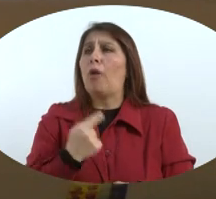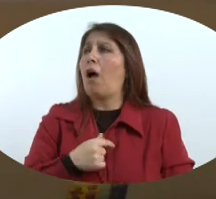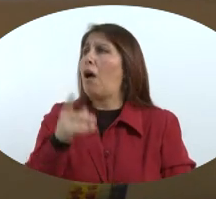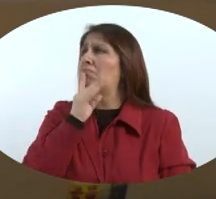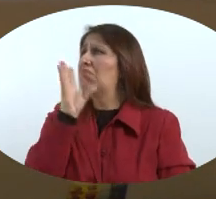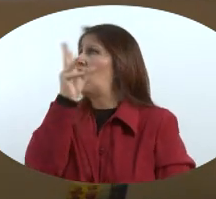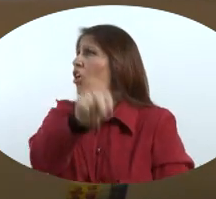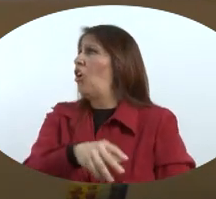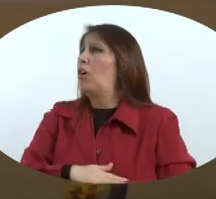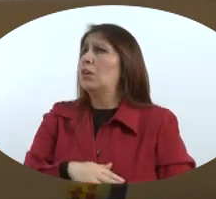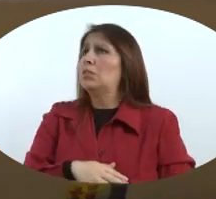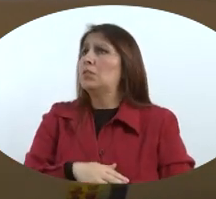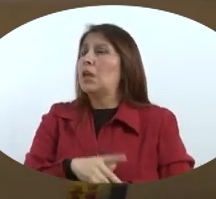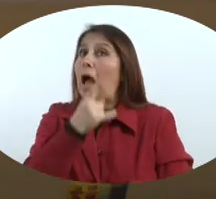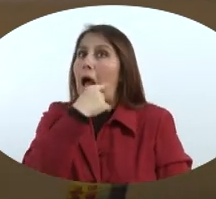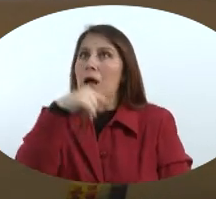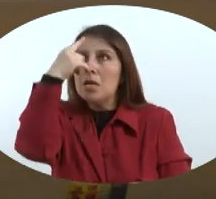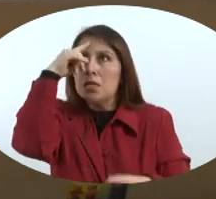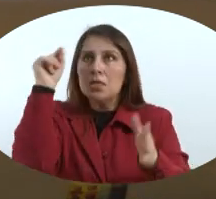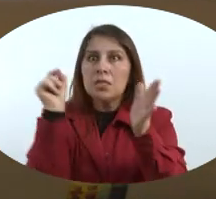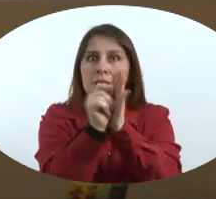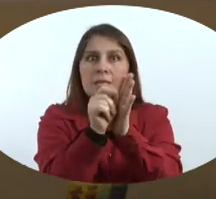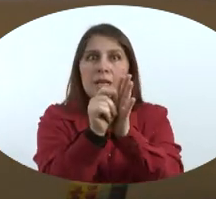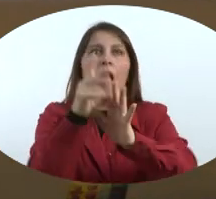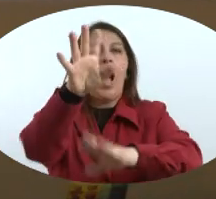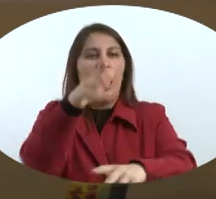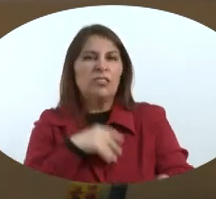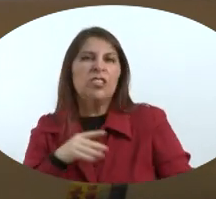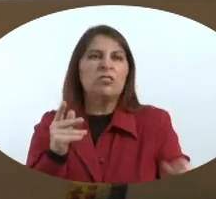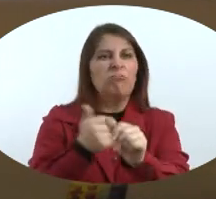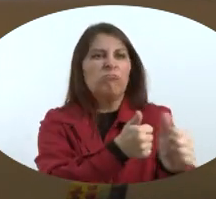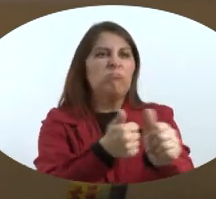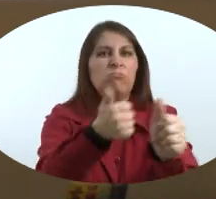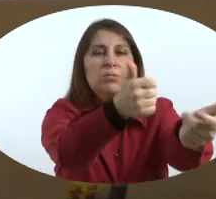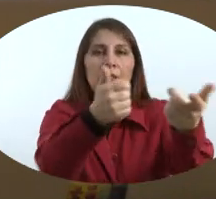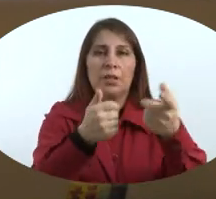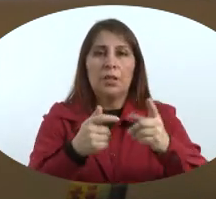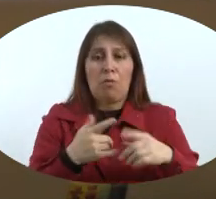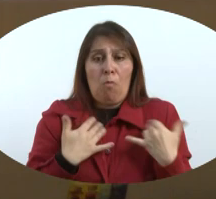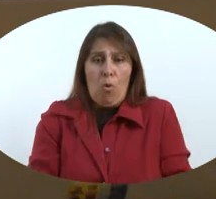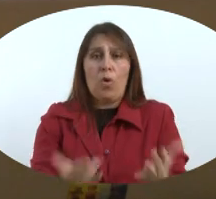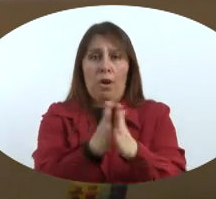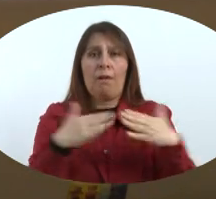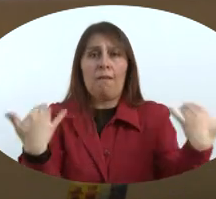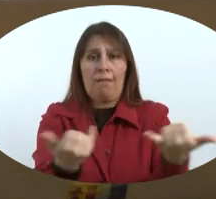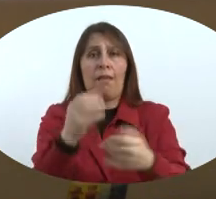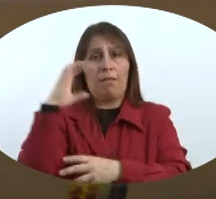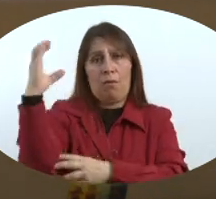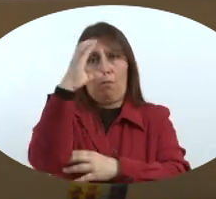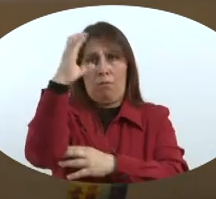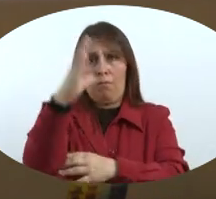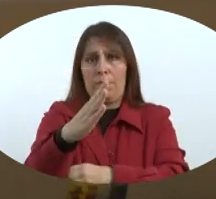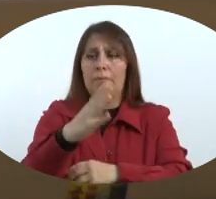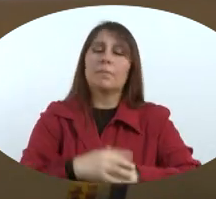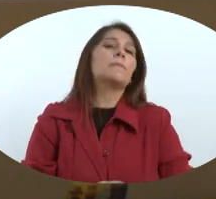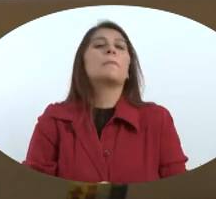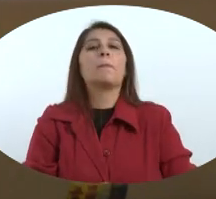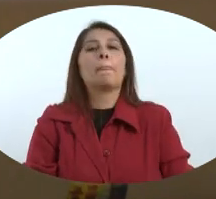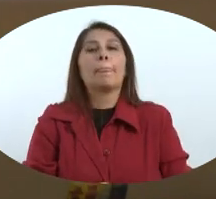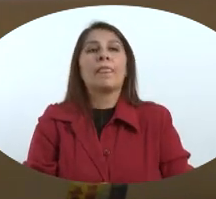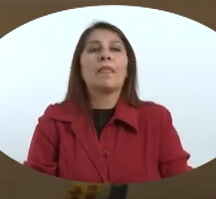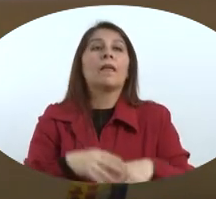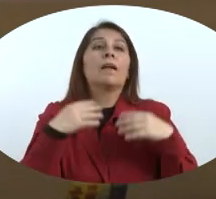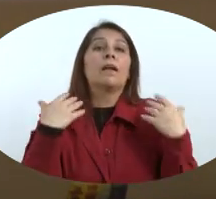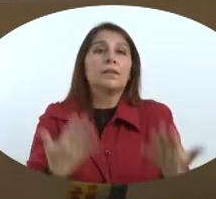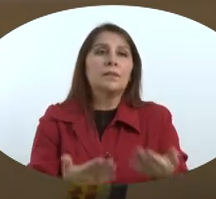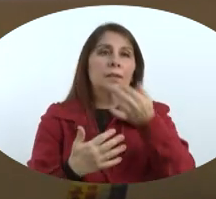la persecución al pensamiento crítico como vemos la realidad que vive el país al día de hoy digamos que en